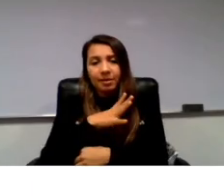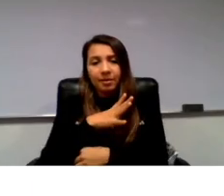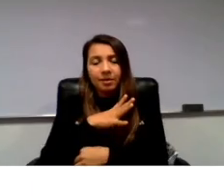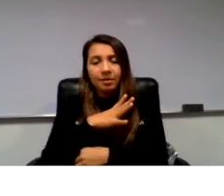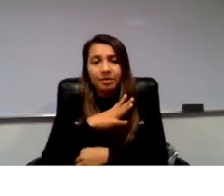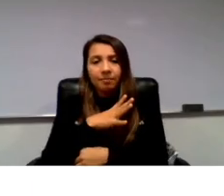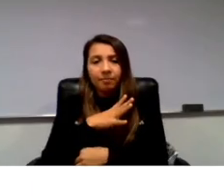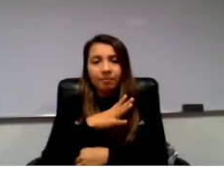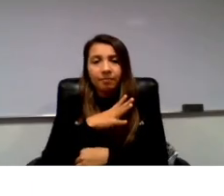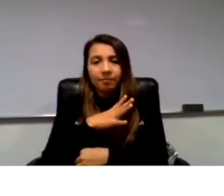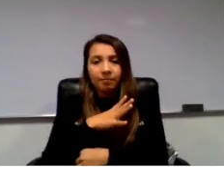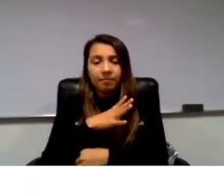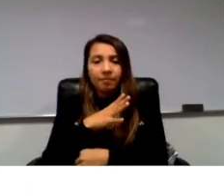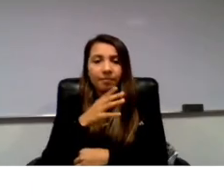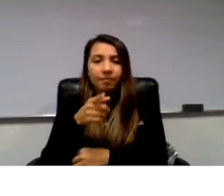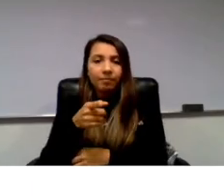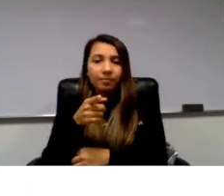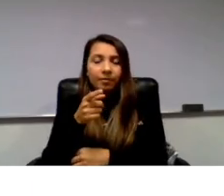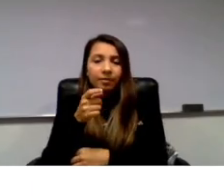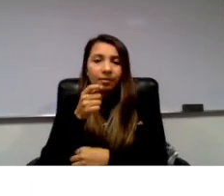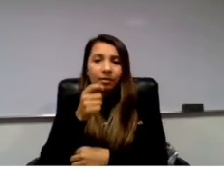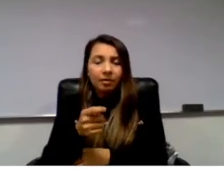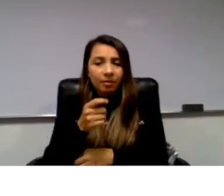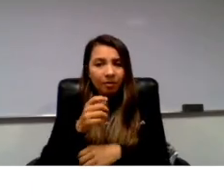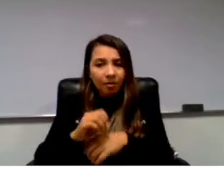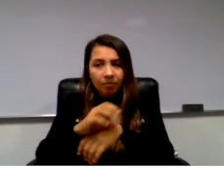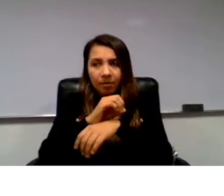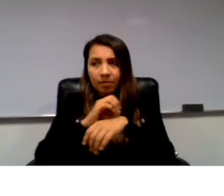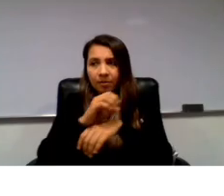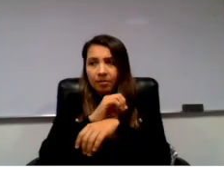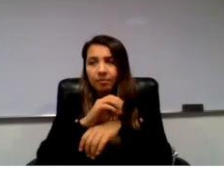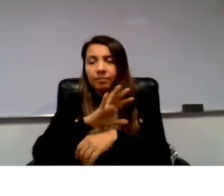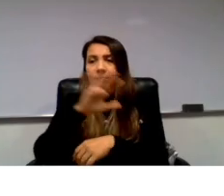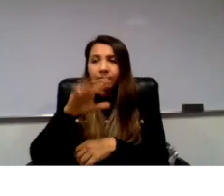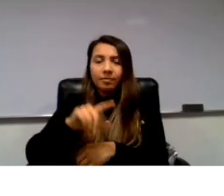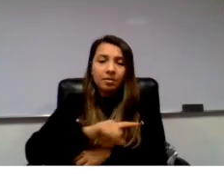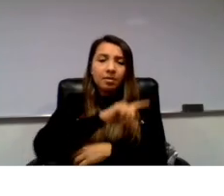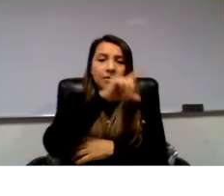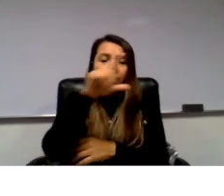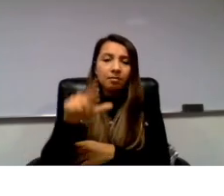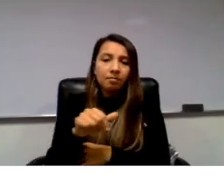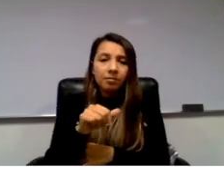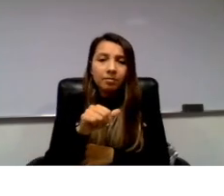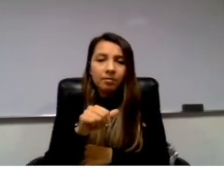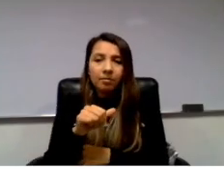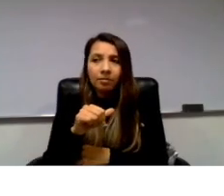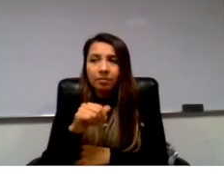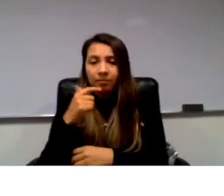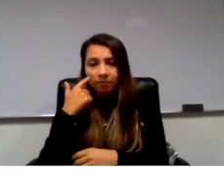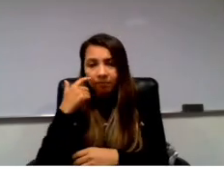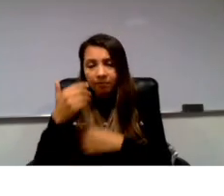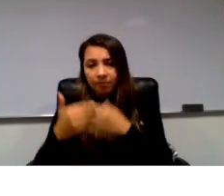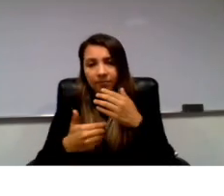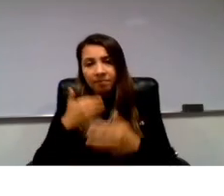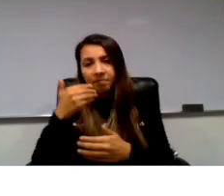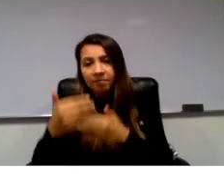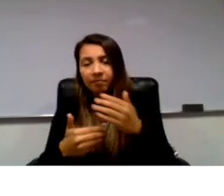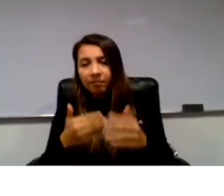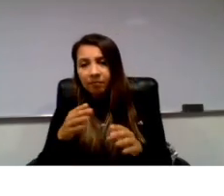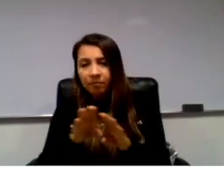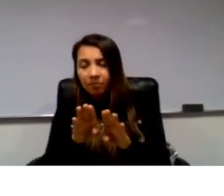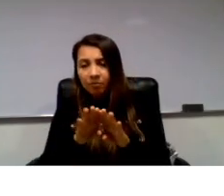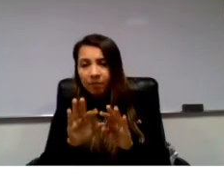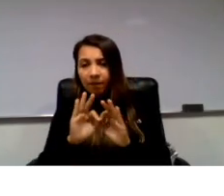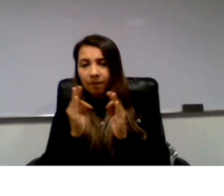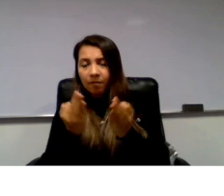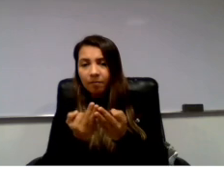bacteria, al momento que el fago se replica y luego va a infectar a otra bacteria, se puede llevar genes de la bacteria que infectó y